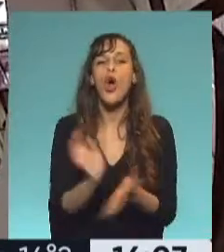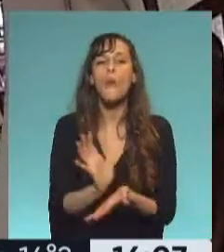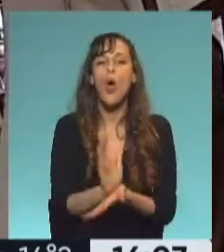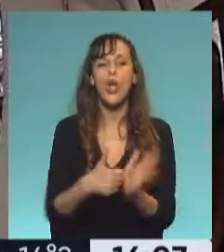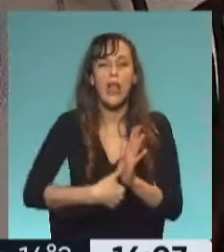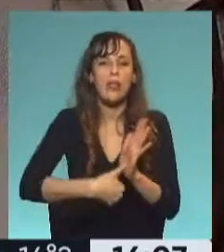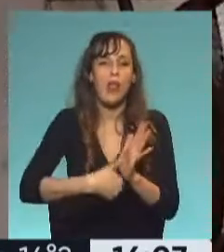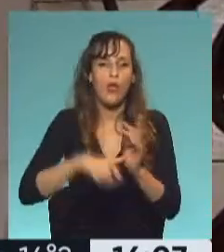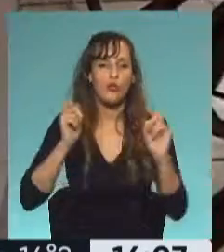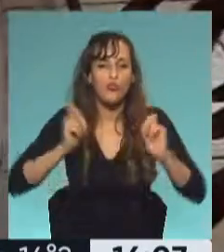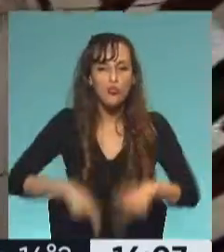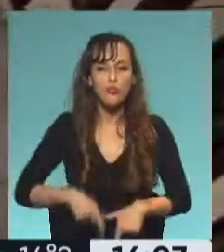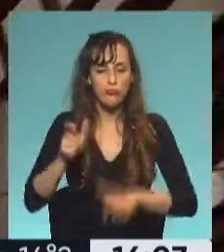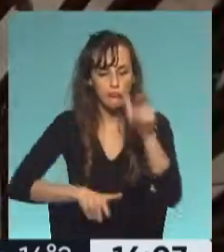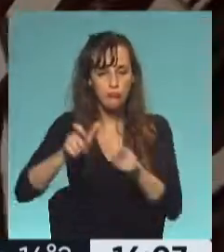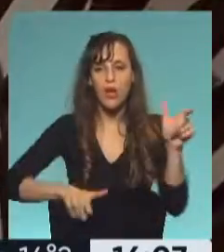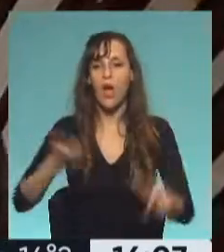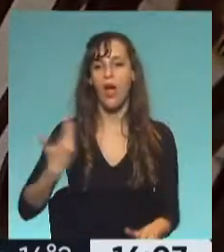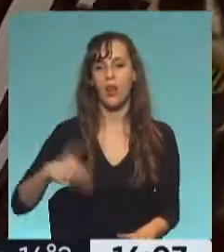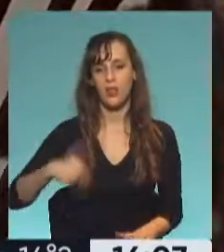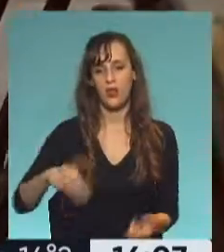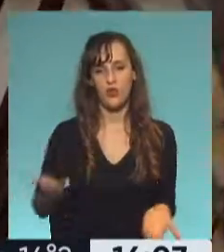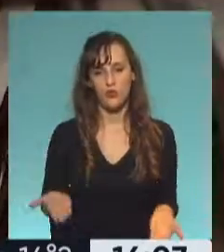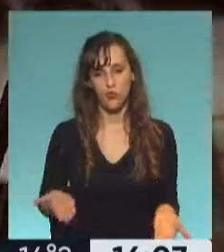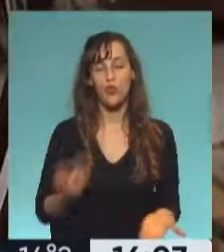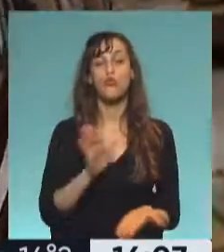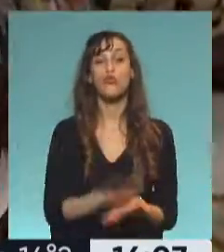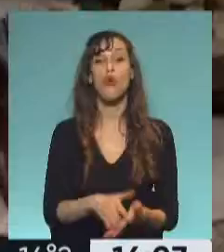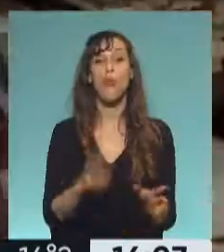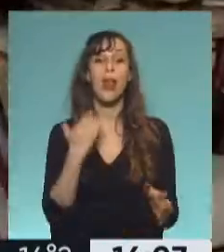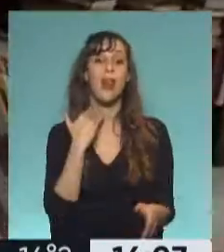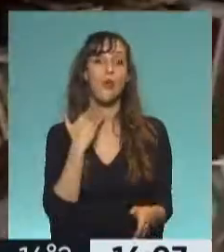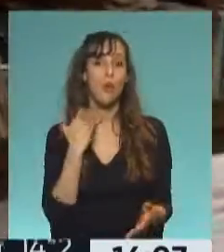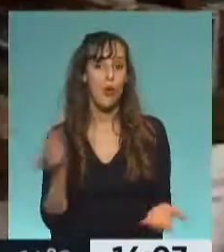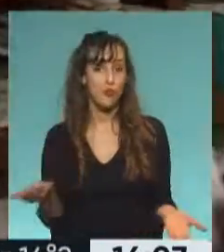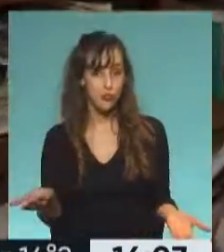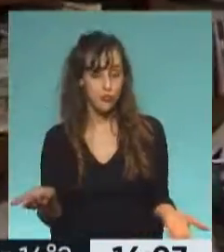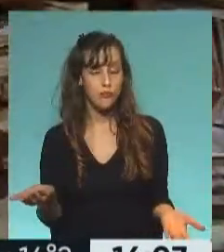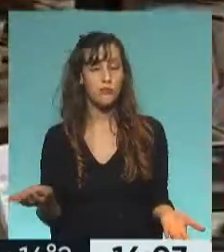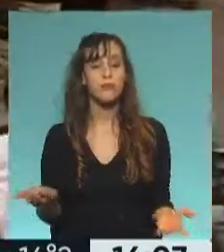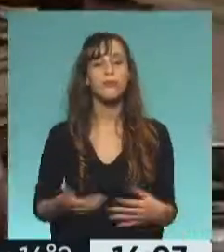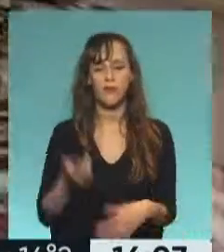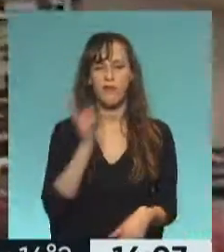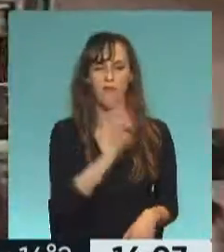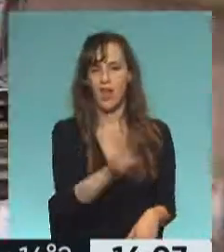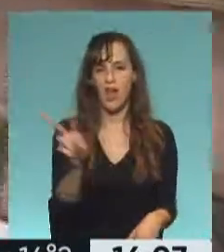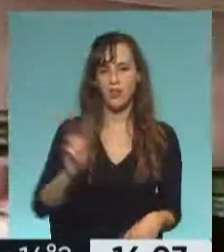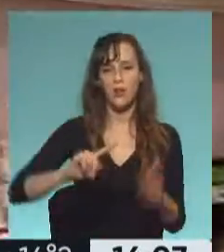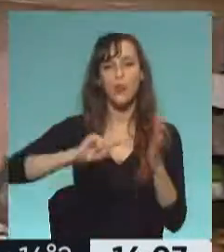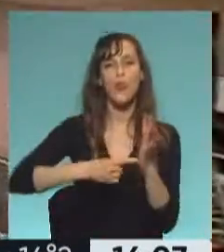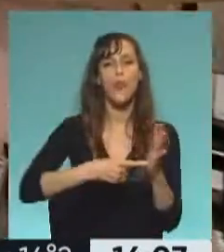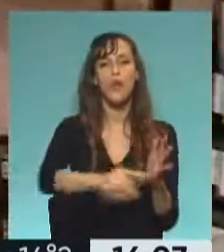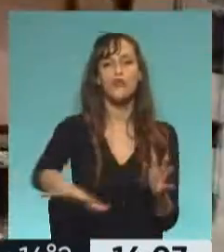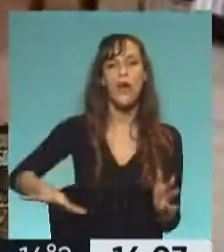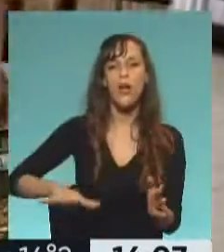los argentinos, en relación con el libro. Fíjate que la ciudad de Buenos Aires, por